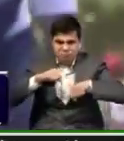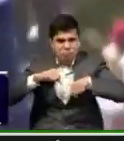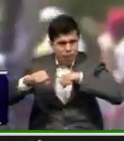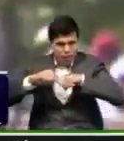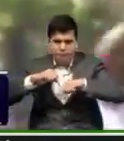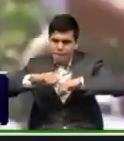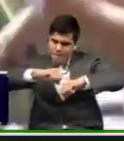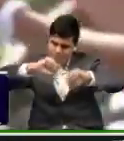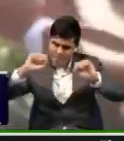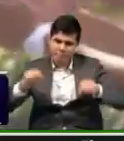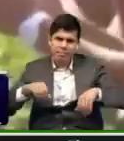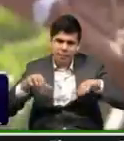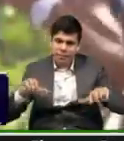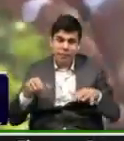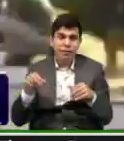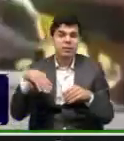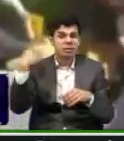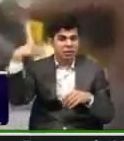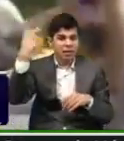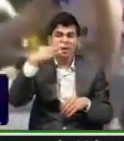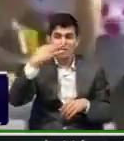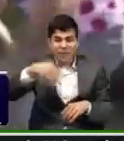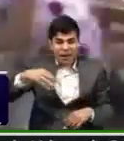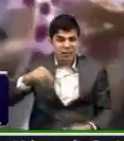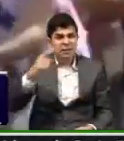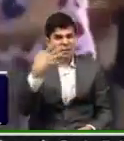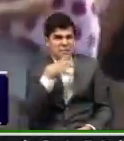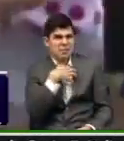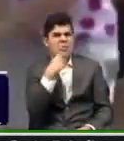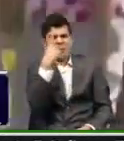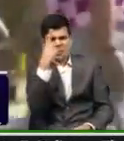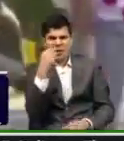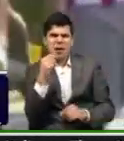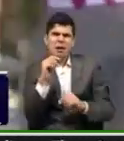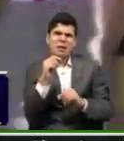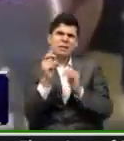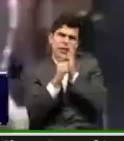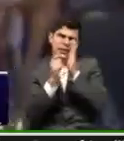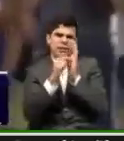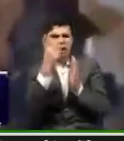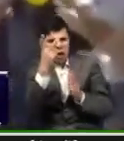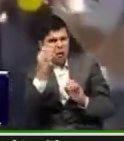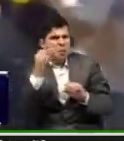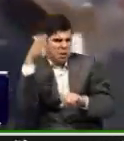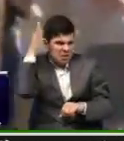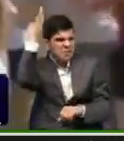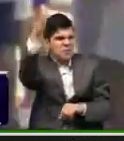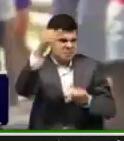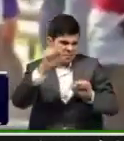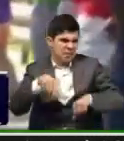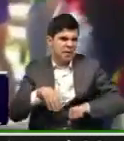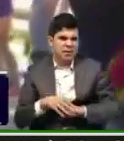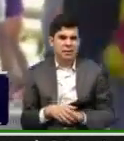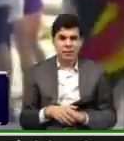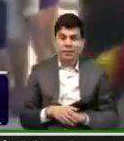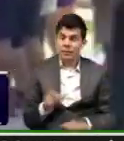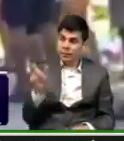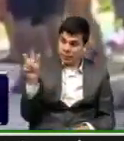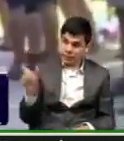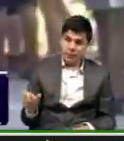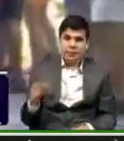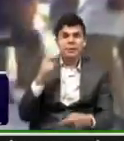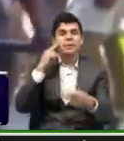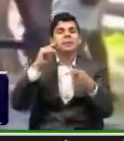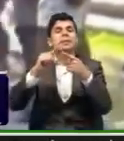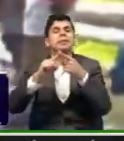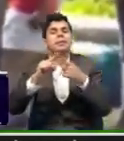que Jairo se va a ganar uno o dos Tours de Francia. Con Nairo Quintana, nuestro país tendrá campeón para rato. El próximo reto del pedalista tricolor